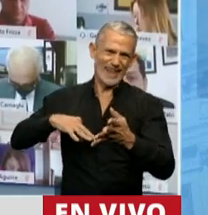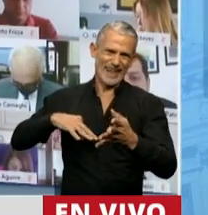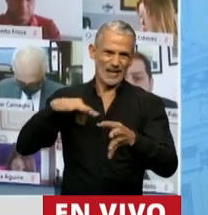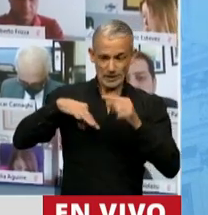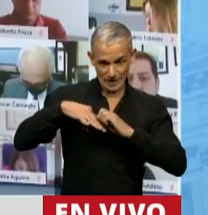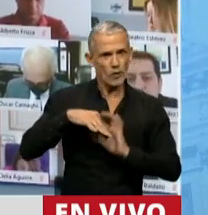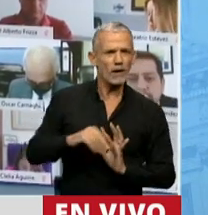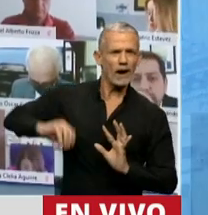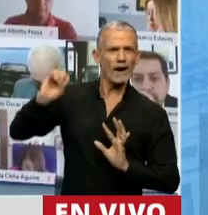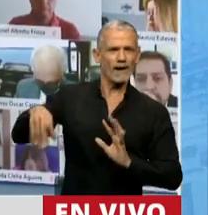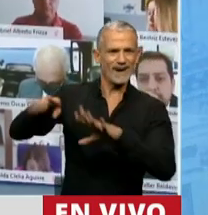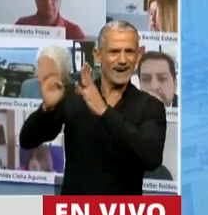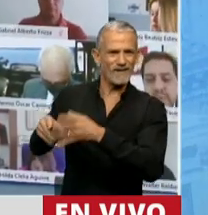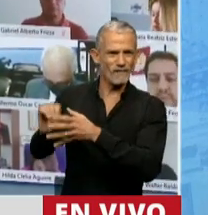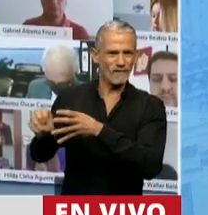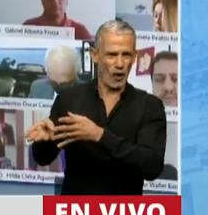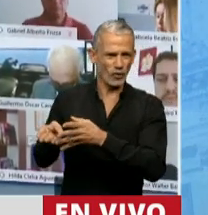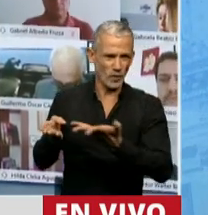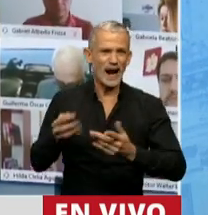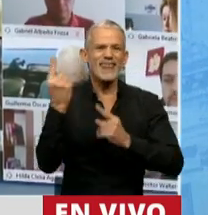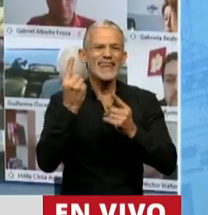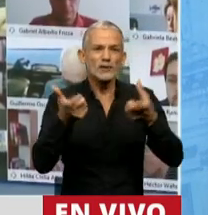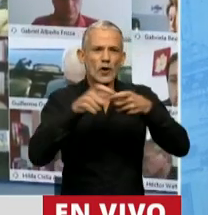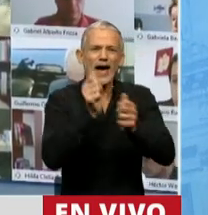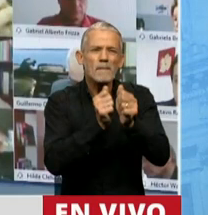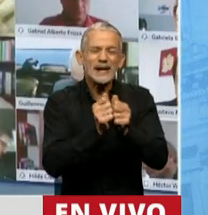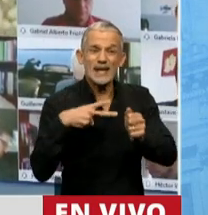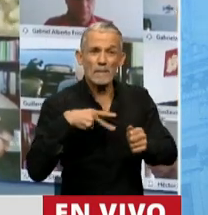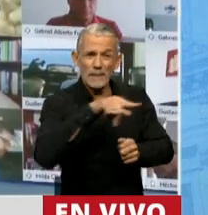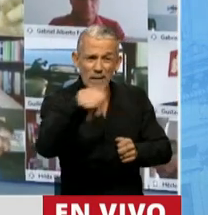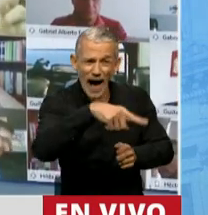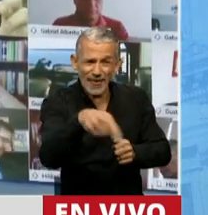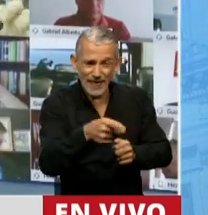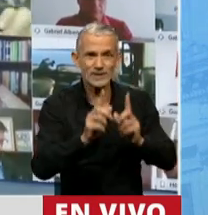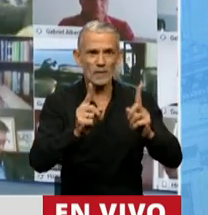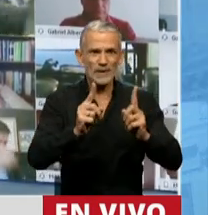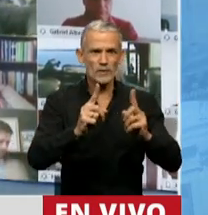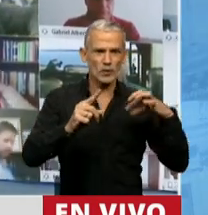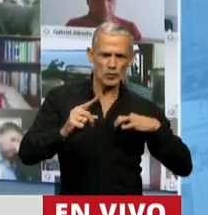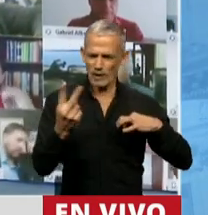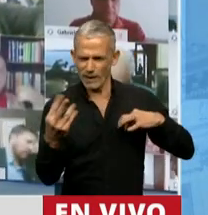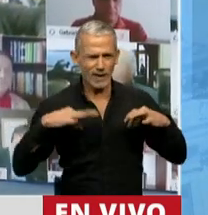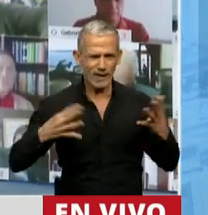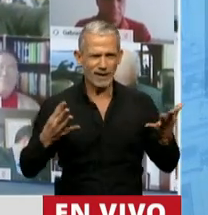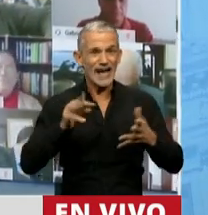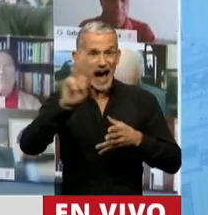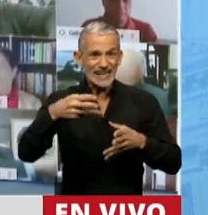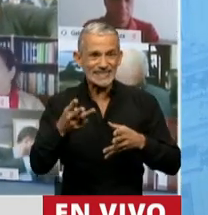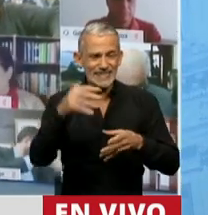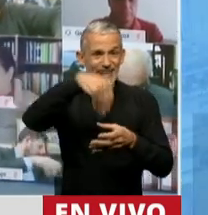la representación en los directorios de empresas privadas en los cuales el ANSES